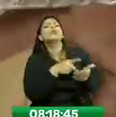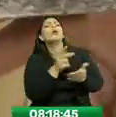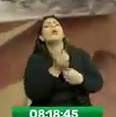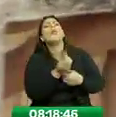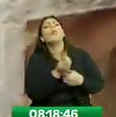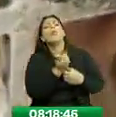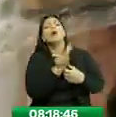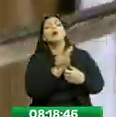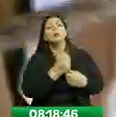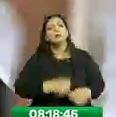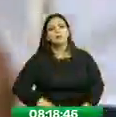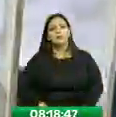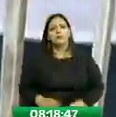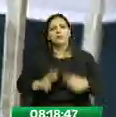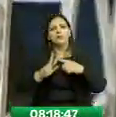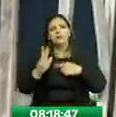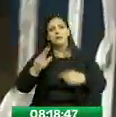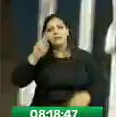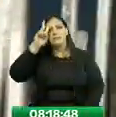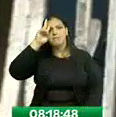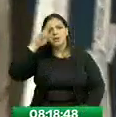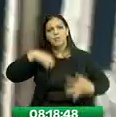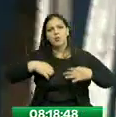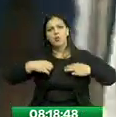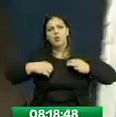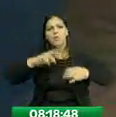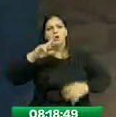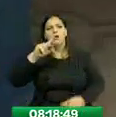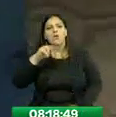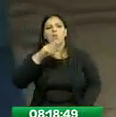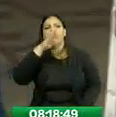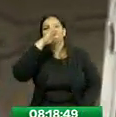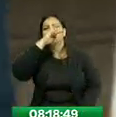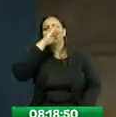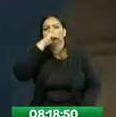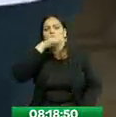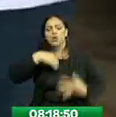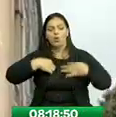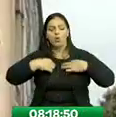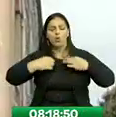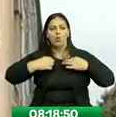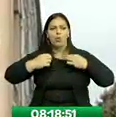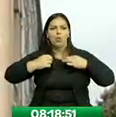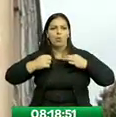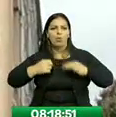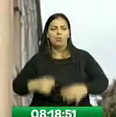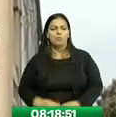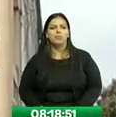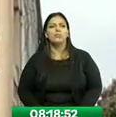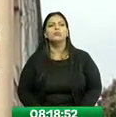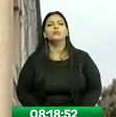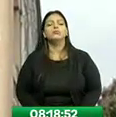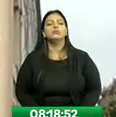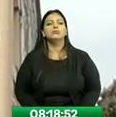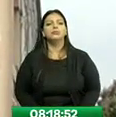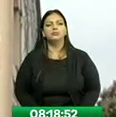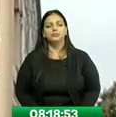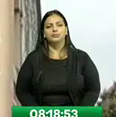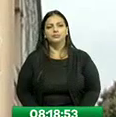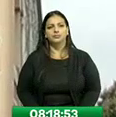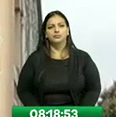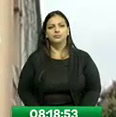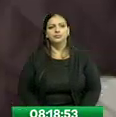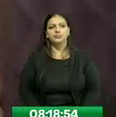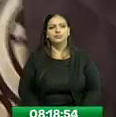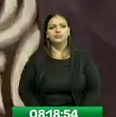tenía candados e iniciaron el robo dentro de la casa. En el piso superior también realizan eventos sociales. Me venía apuntando